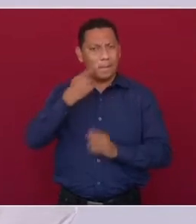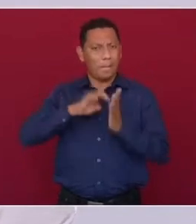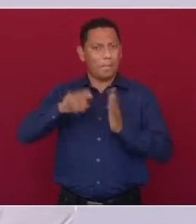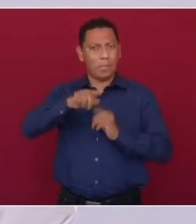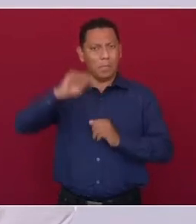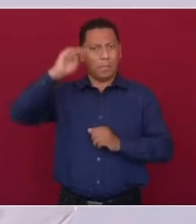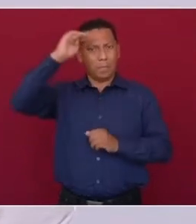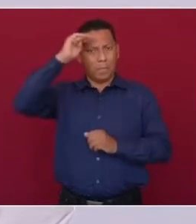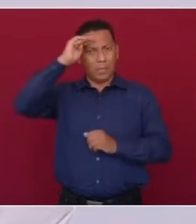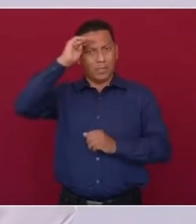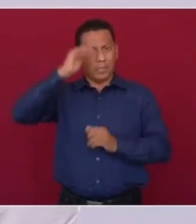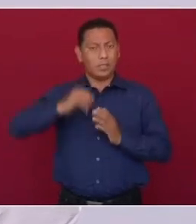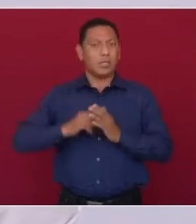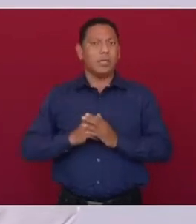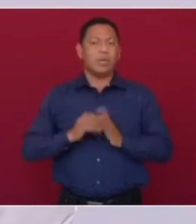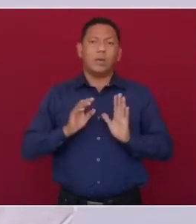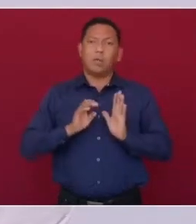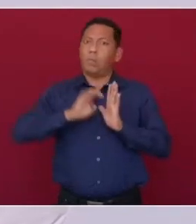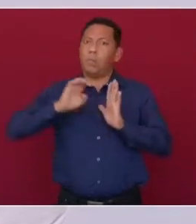dejar tirado